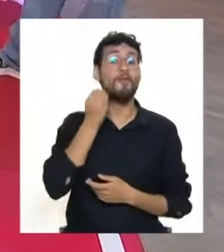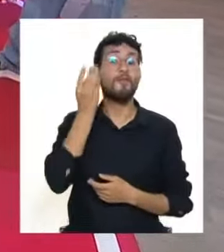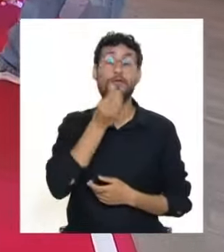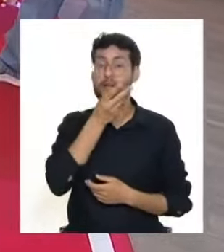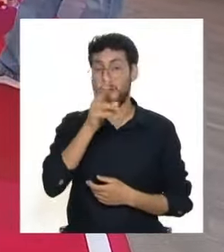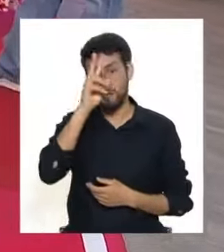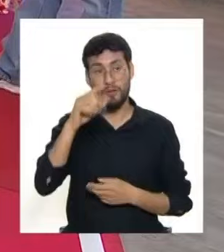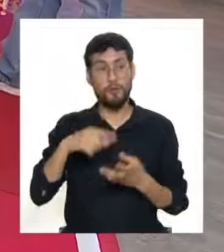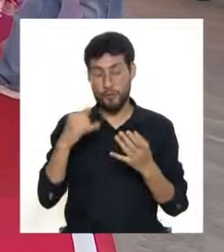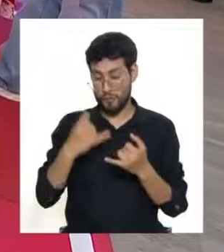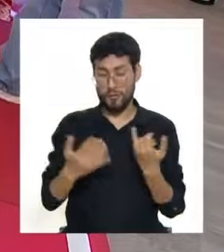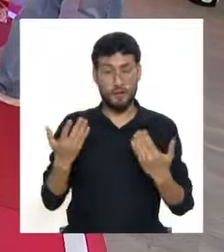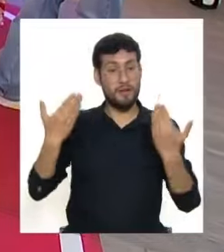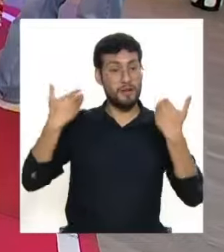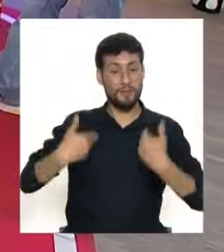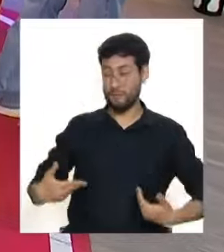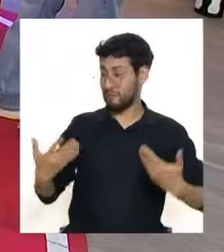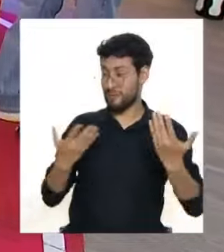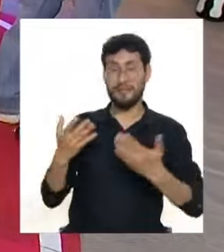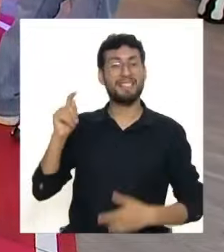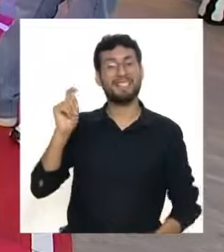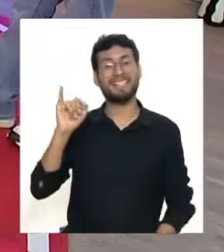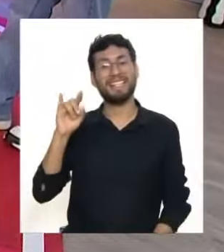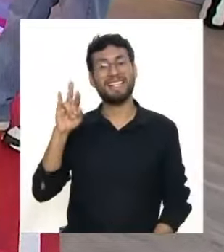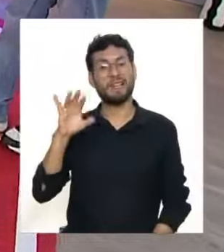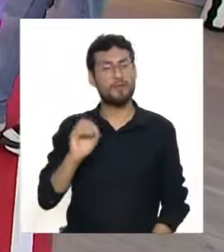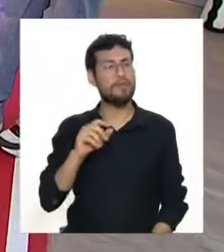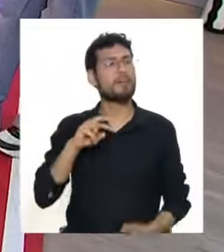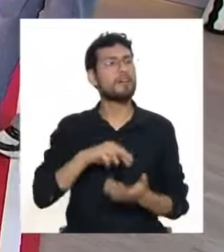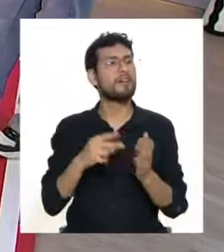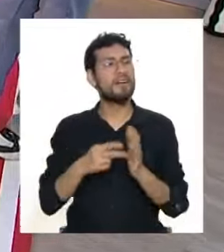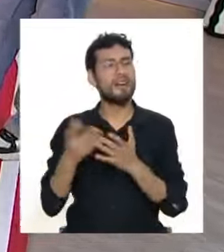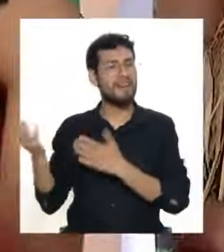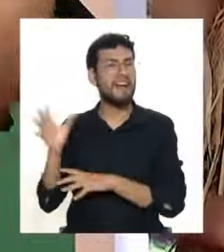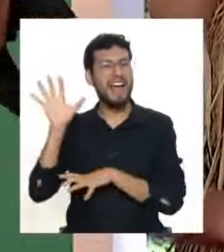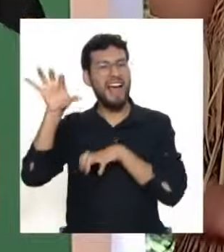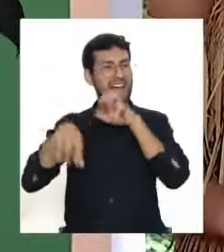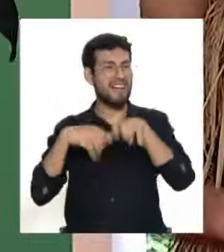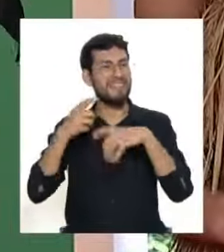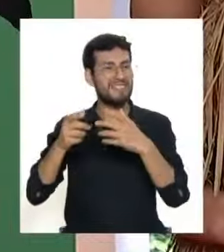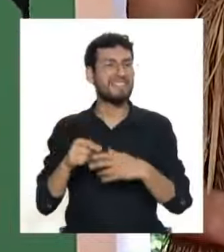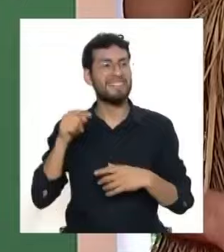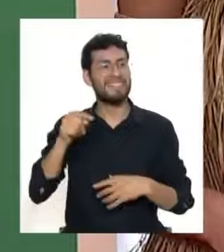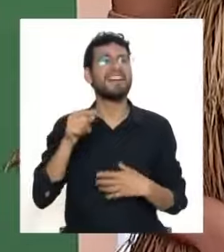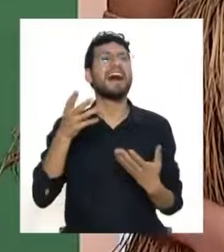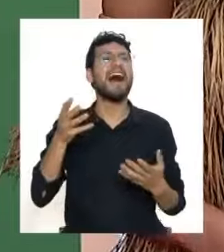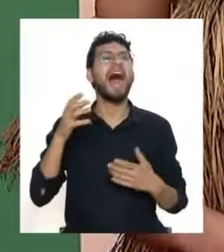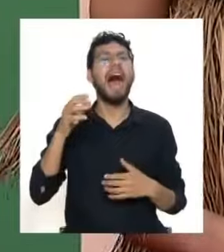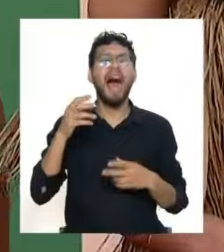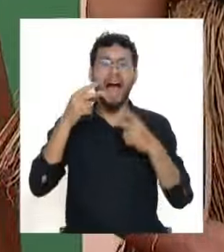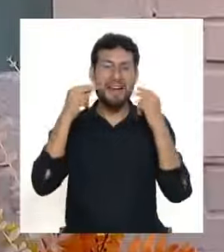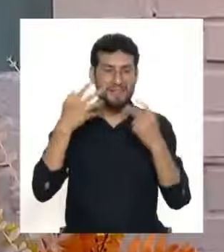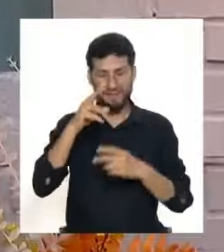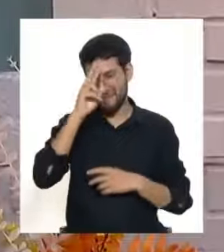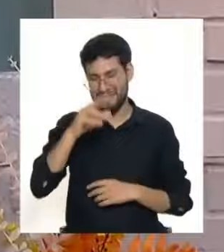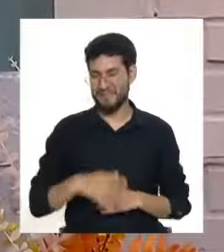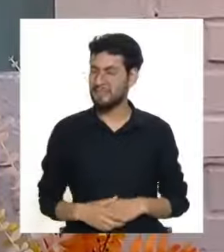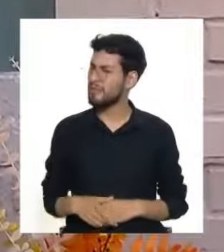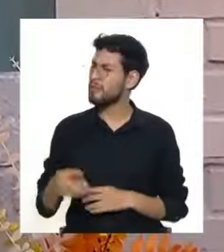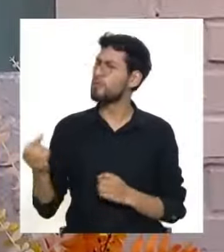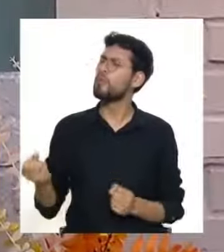Perú. Ajá. Y por último, pero no menos importante, Tigrillo, que representa nuestra flora de la Amazonía peruana. ¡Qué lindo! ¿Hace cuánto